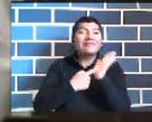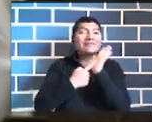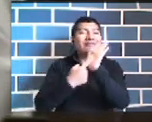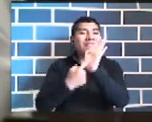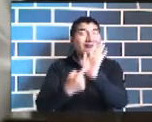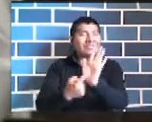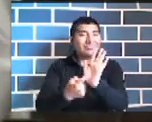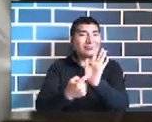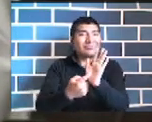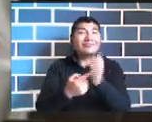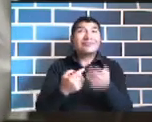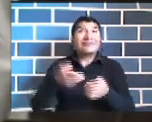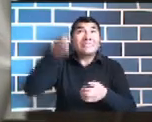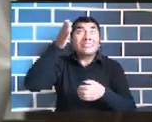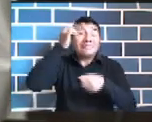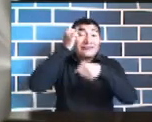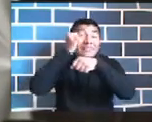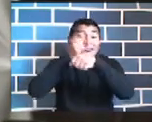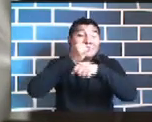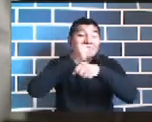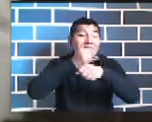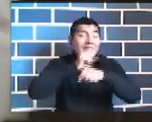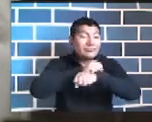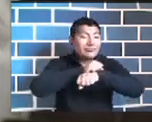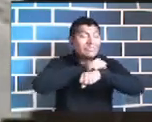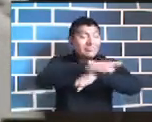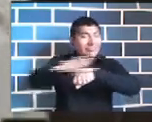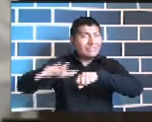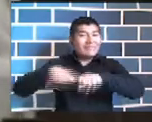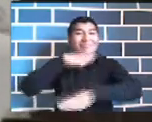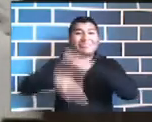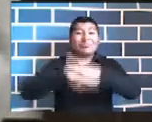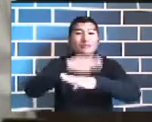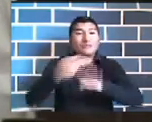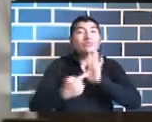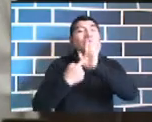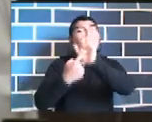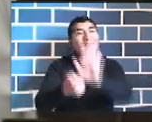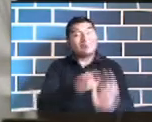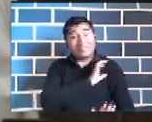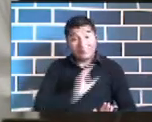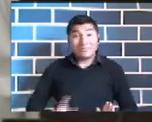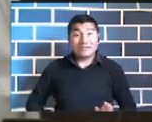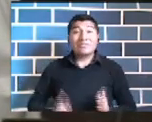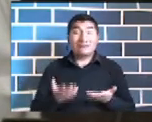presencia. La iglesia está en el mundo para hacer presente a Cristo.